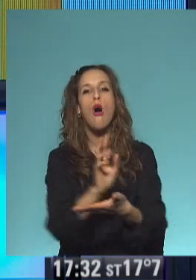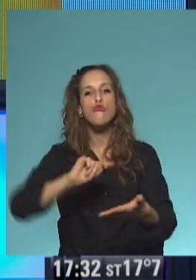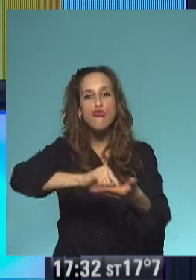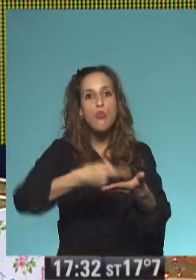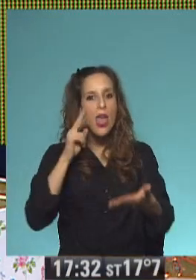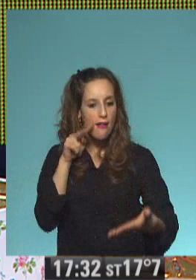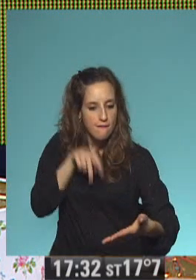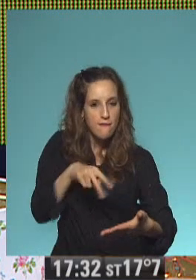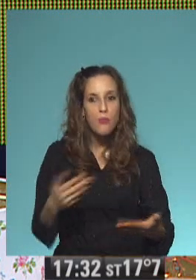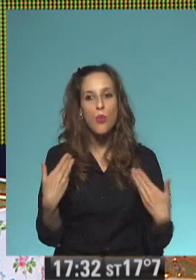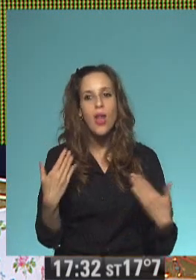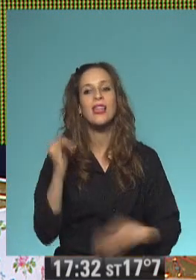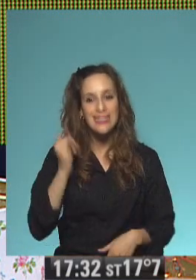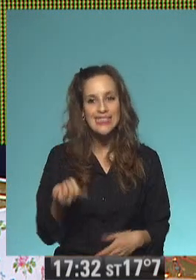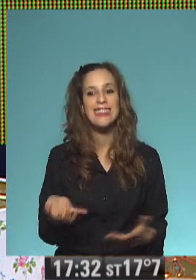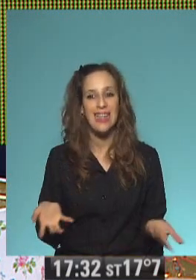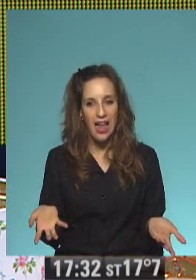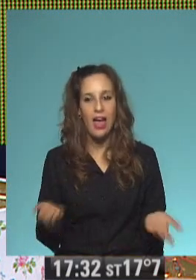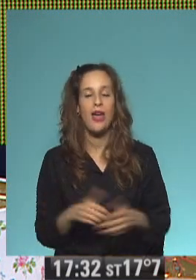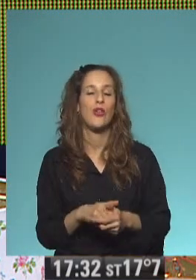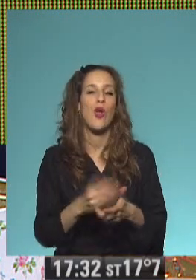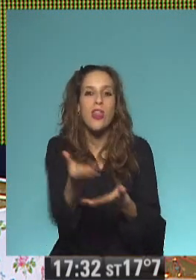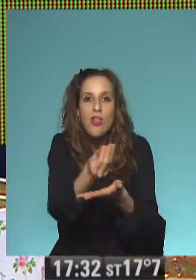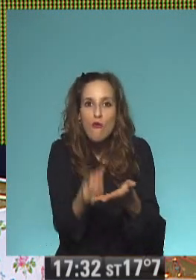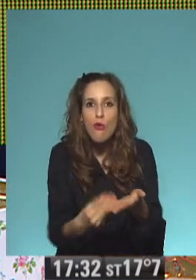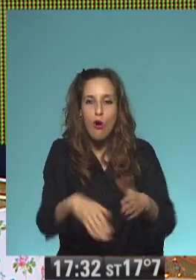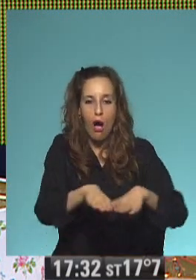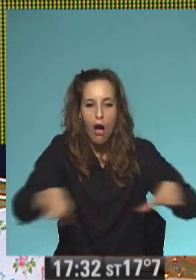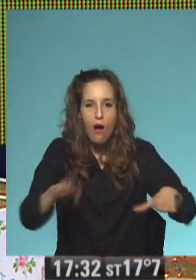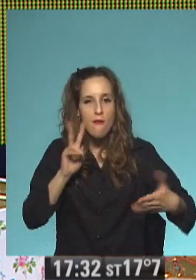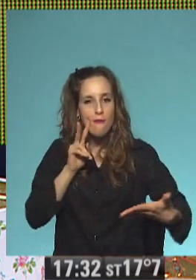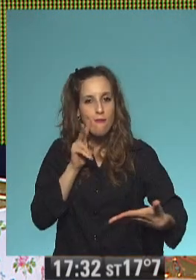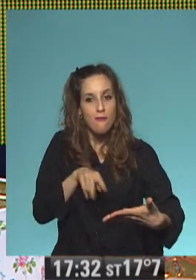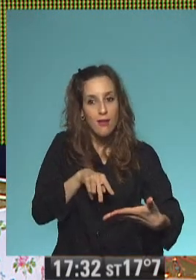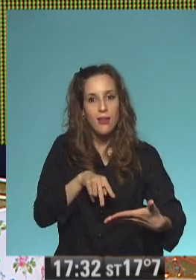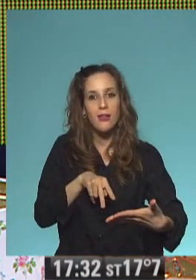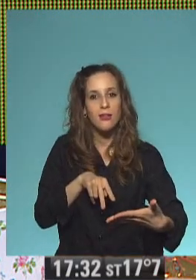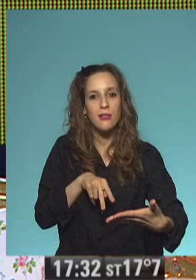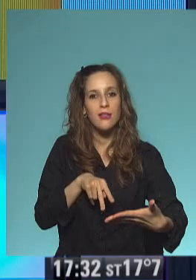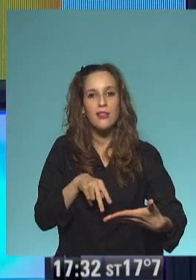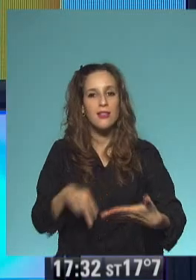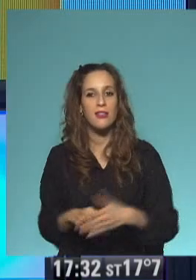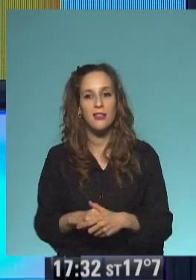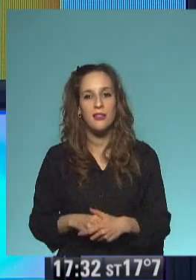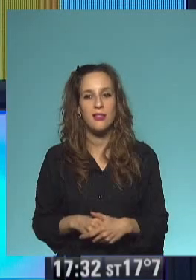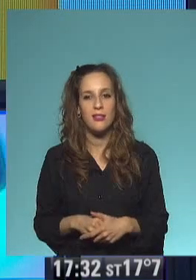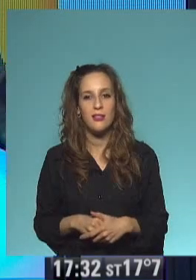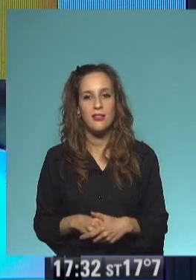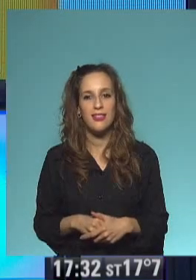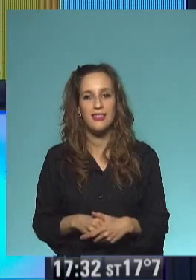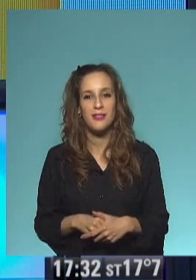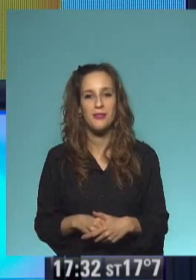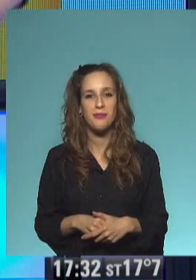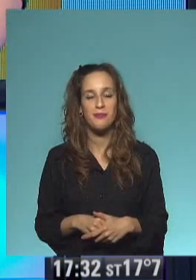arriba. Exactamente, como está en ese estado, ¿no? Está en el estado plano. Plano. Plano, ese no